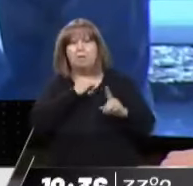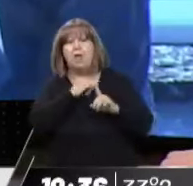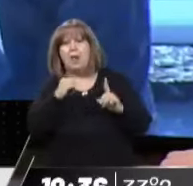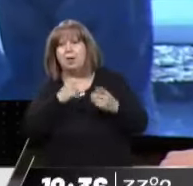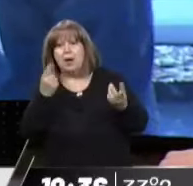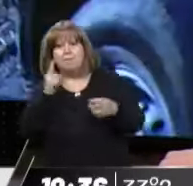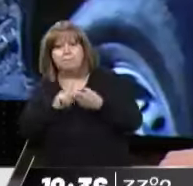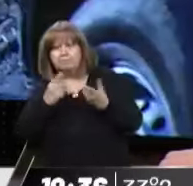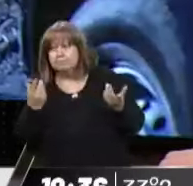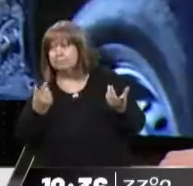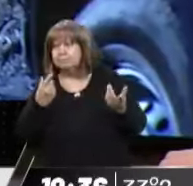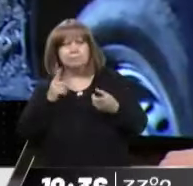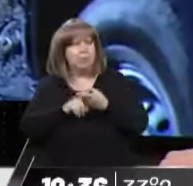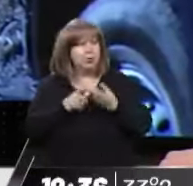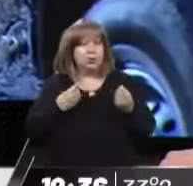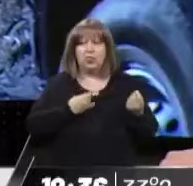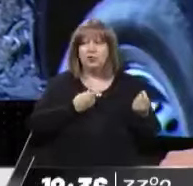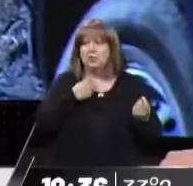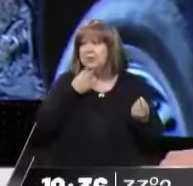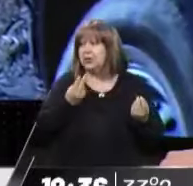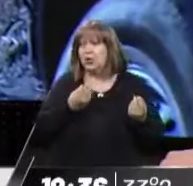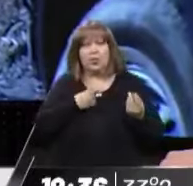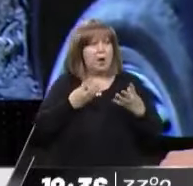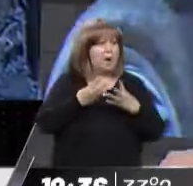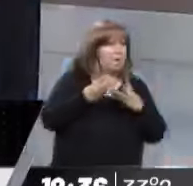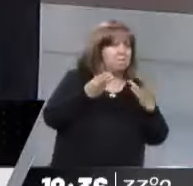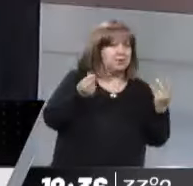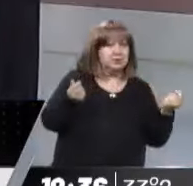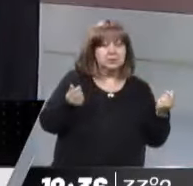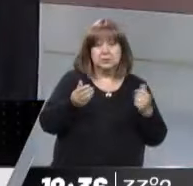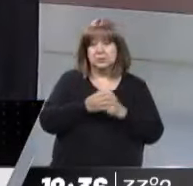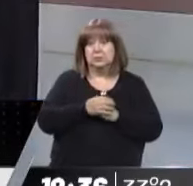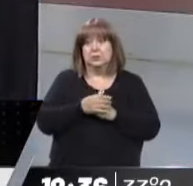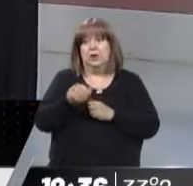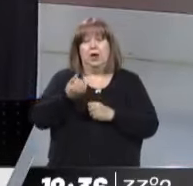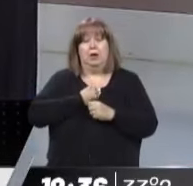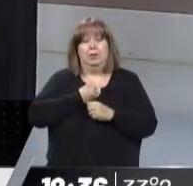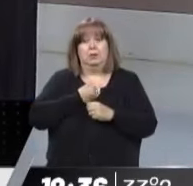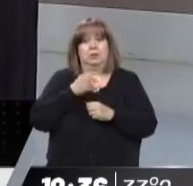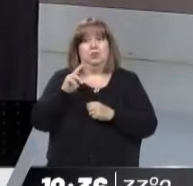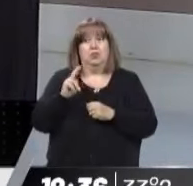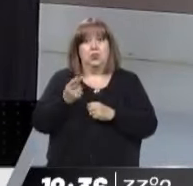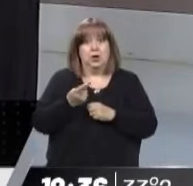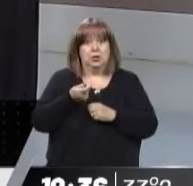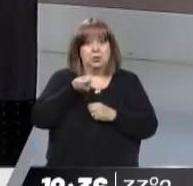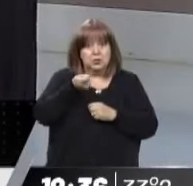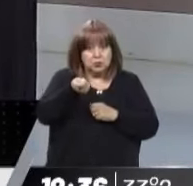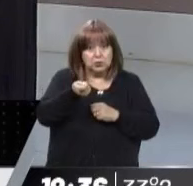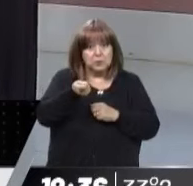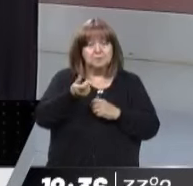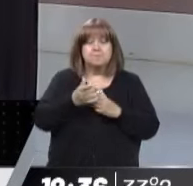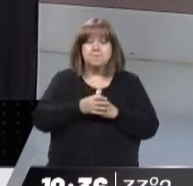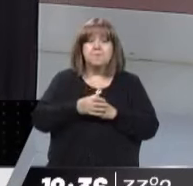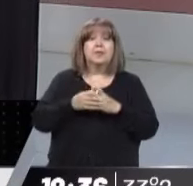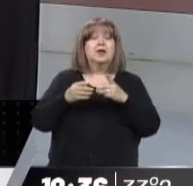preocupar. Lo empezamos a buscar y bueno. El peor escenario. El peor. Y la situación que está planteando